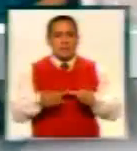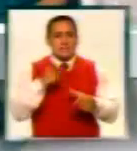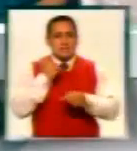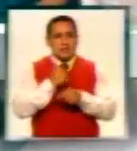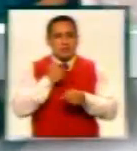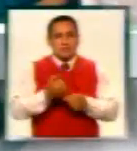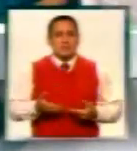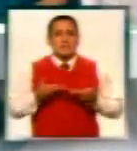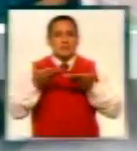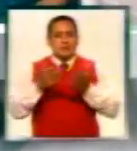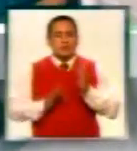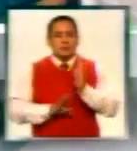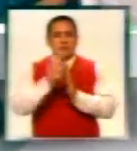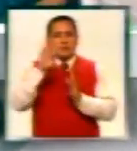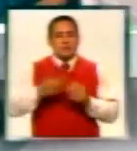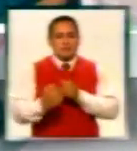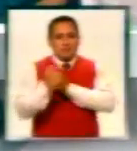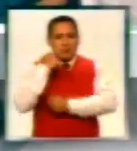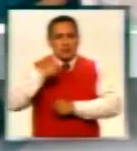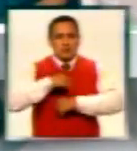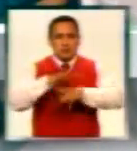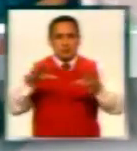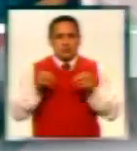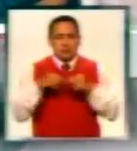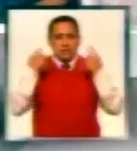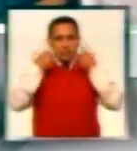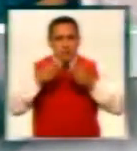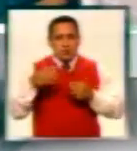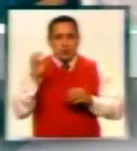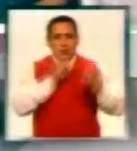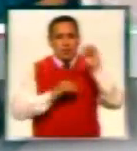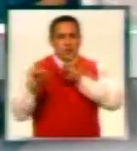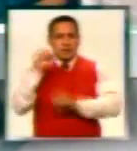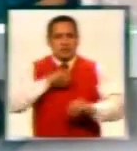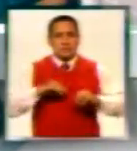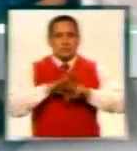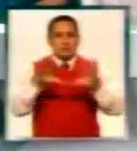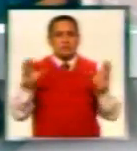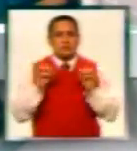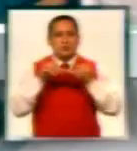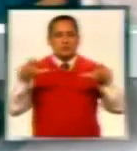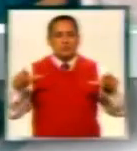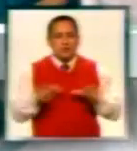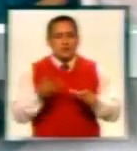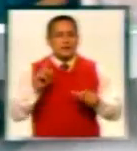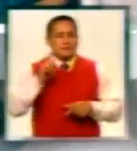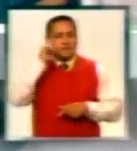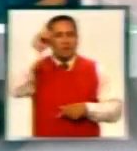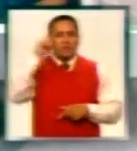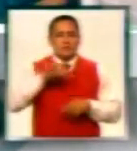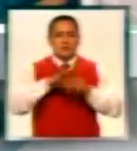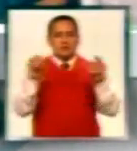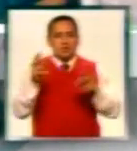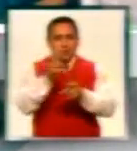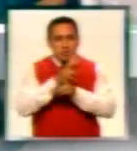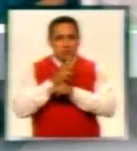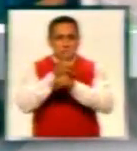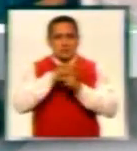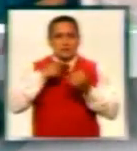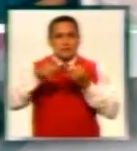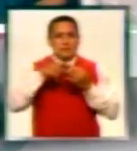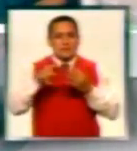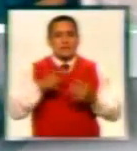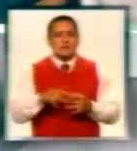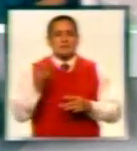generando desarrollo, fortaleciendo las organizaciones de regantes, de salud y fundamentalmente cuidando nuestra